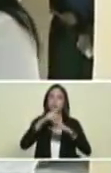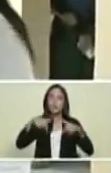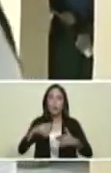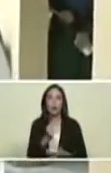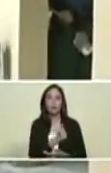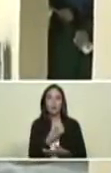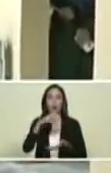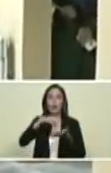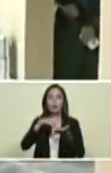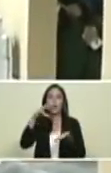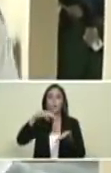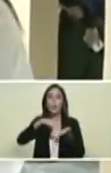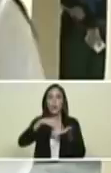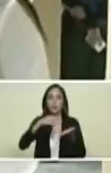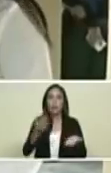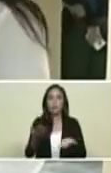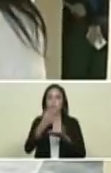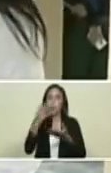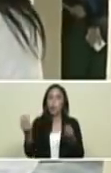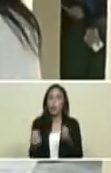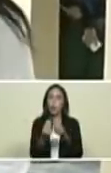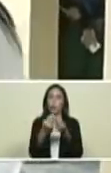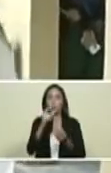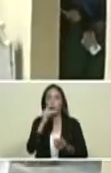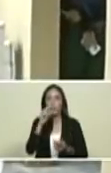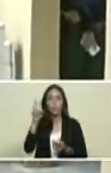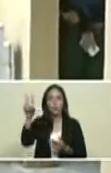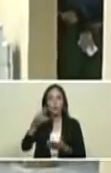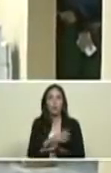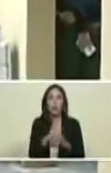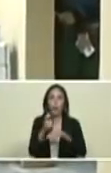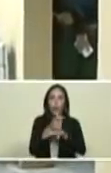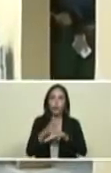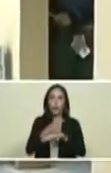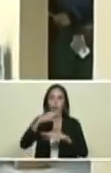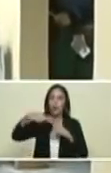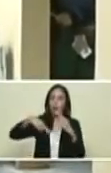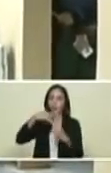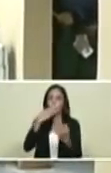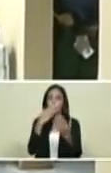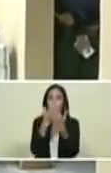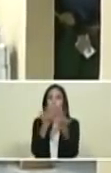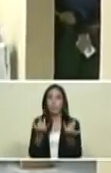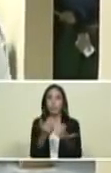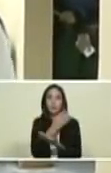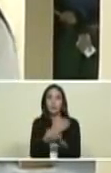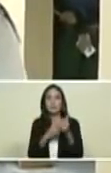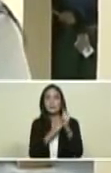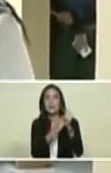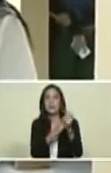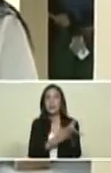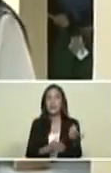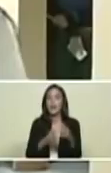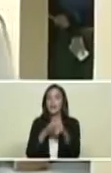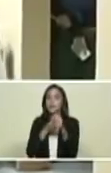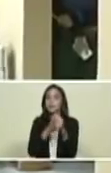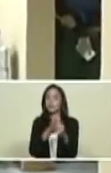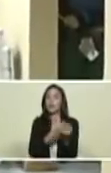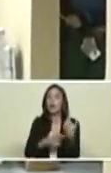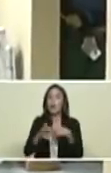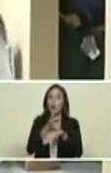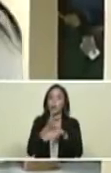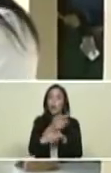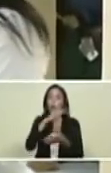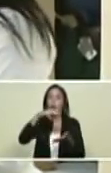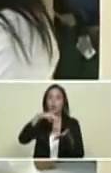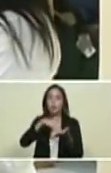estado Miranda. Me está acompañando el joven gobernador revolucionario que está al frente de las riendas de la conducción del estado Miranda.